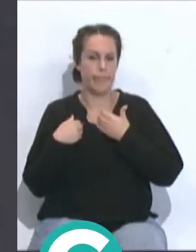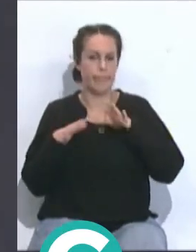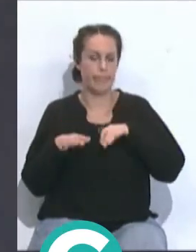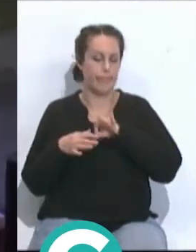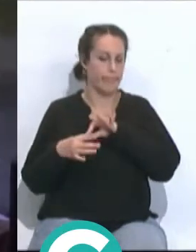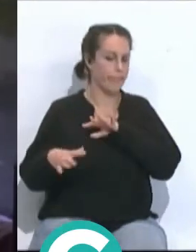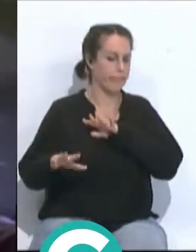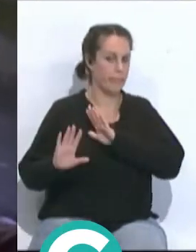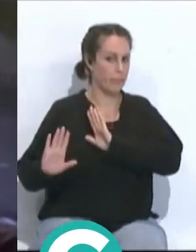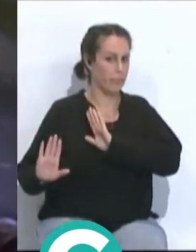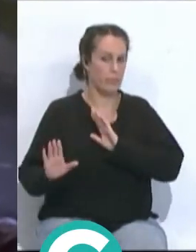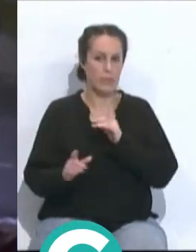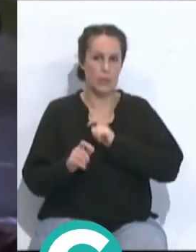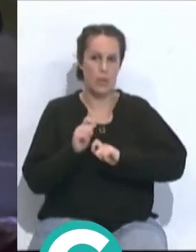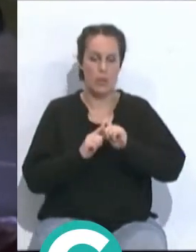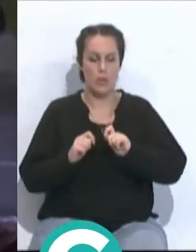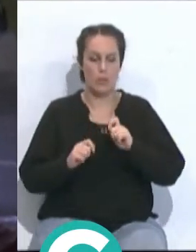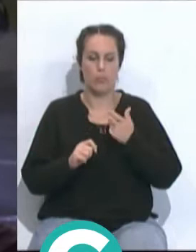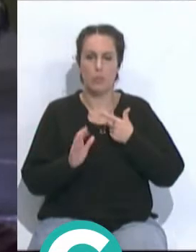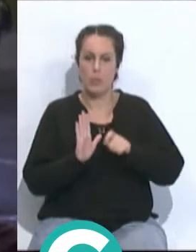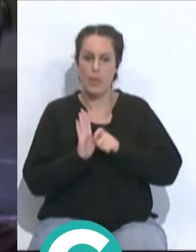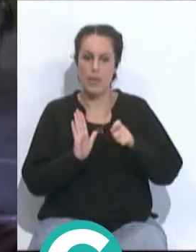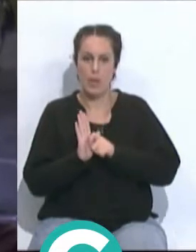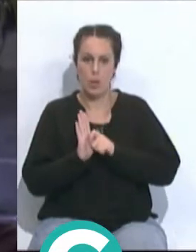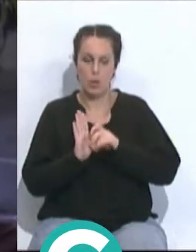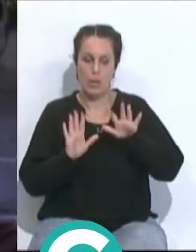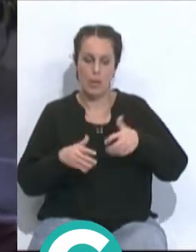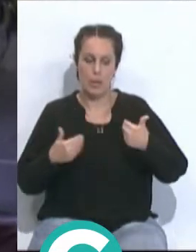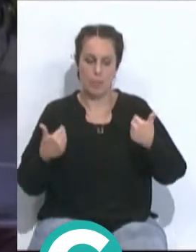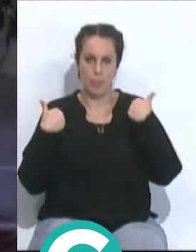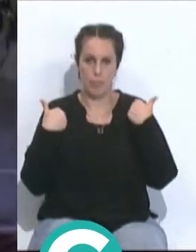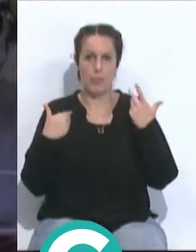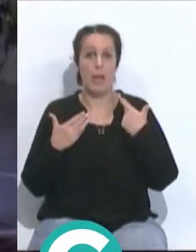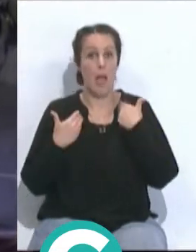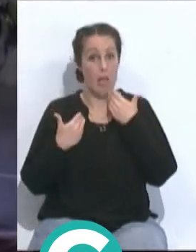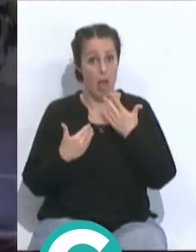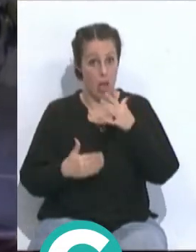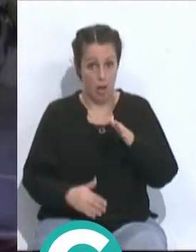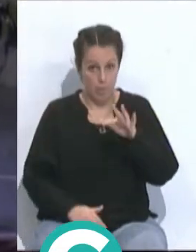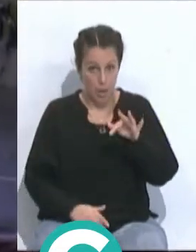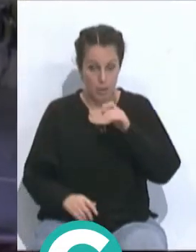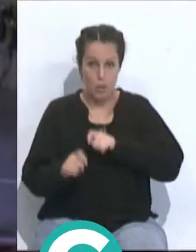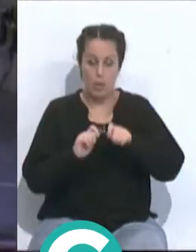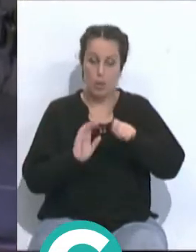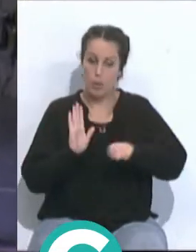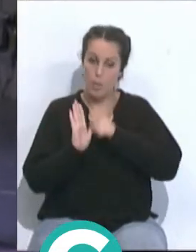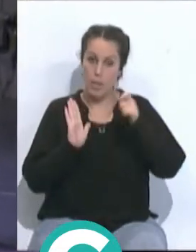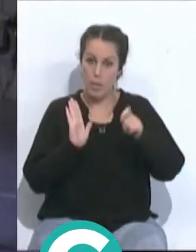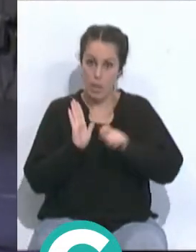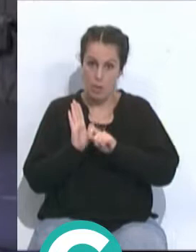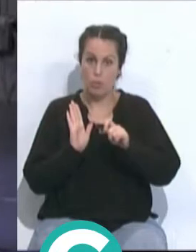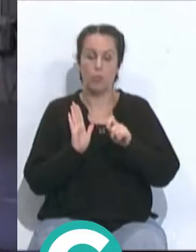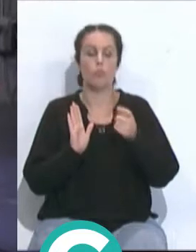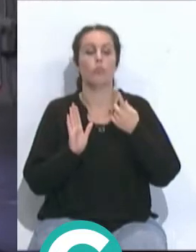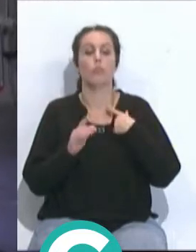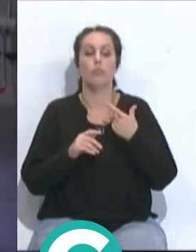de Cádiz por parte de la Asociación de Romanceros de Cádiz. Gracias además a la Asociación de Romanceros que nos